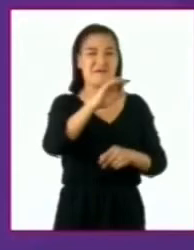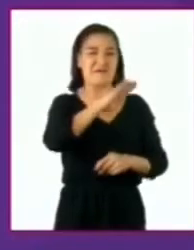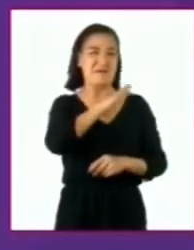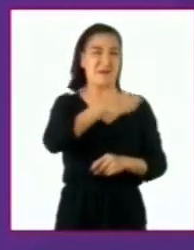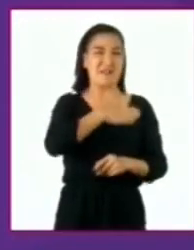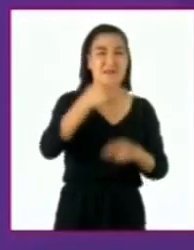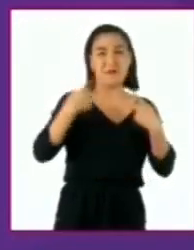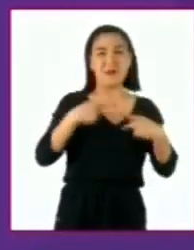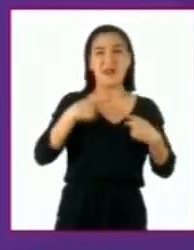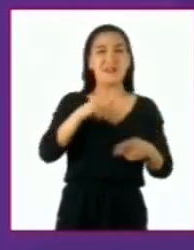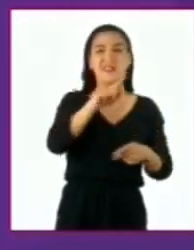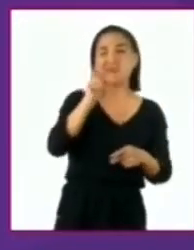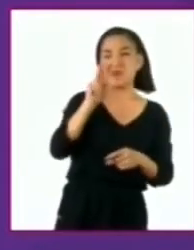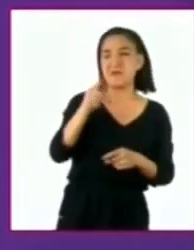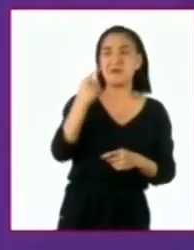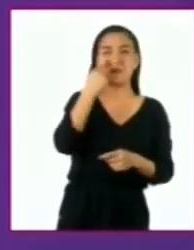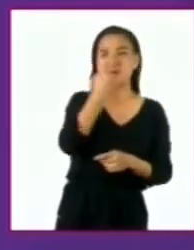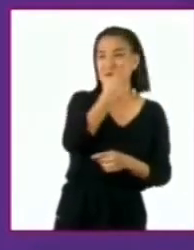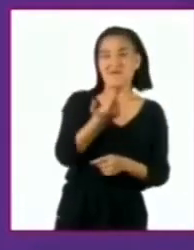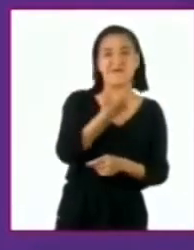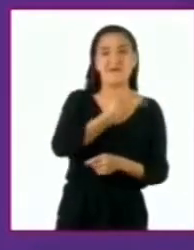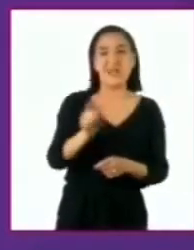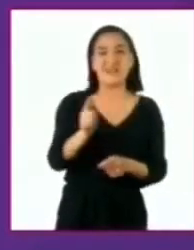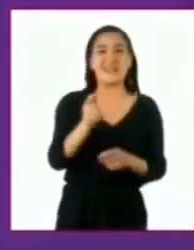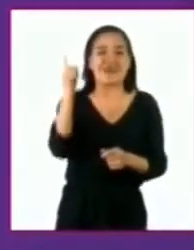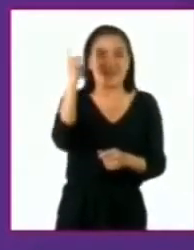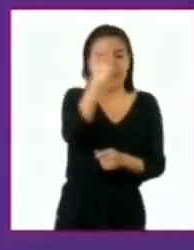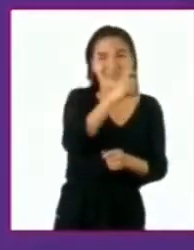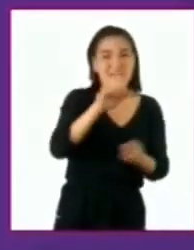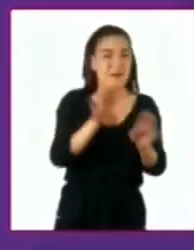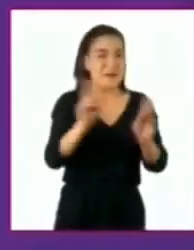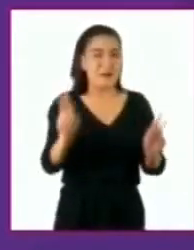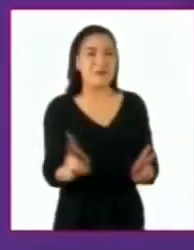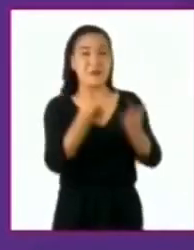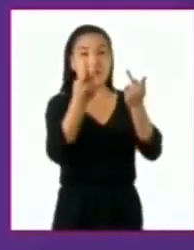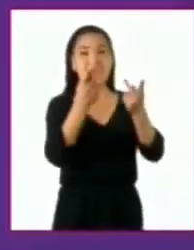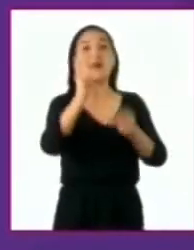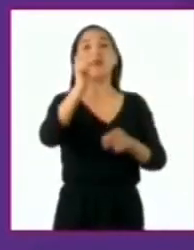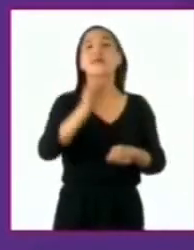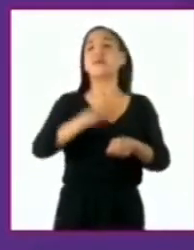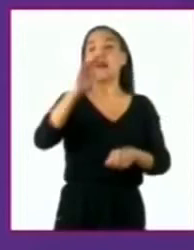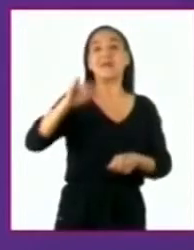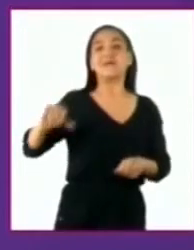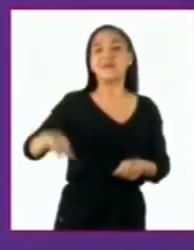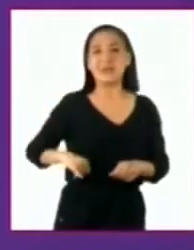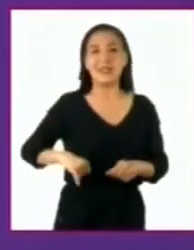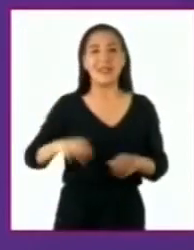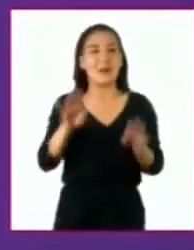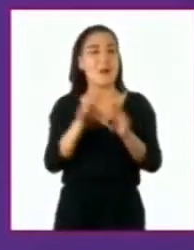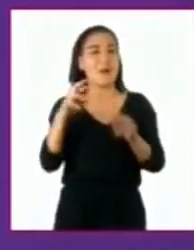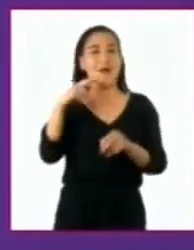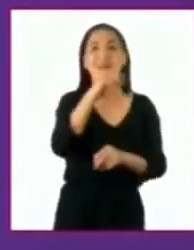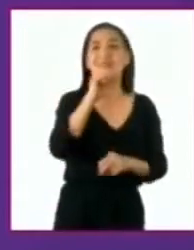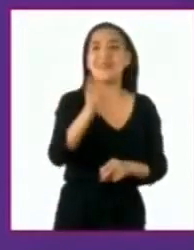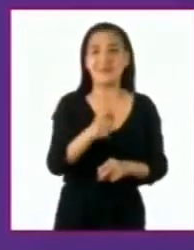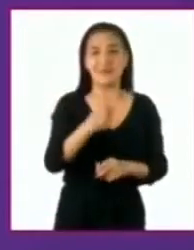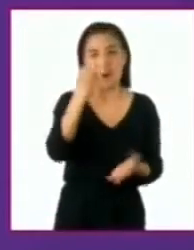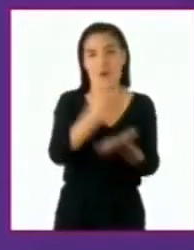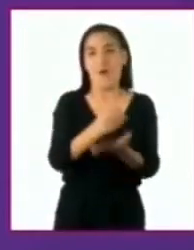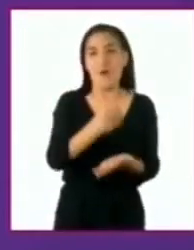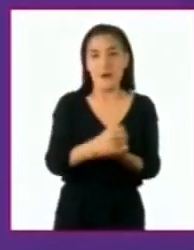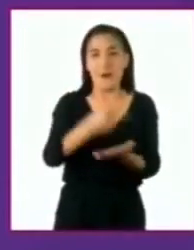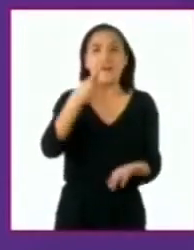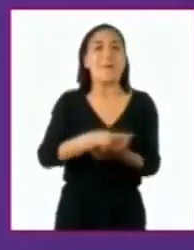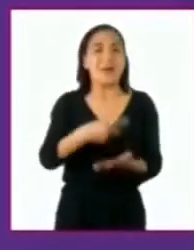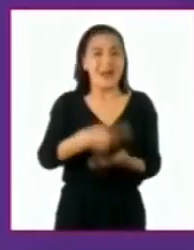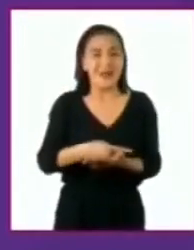que no podían vender con facilidad. Lo que más les interesaba en lo inmediato era el oro, la